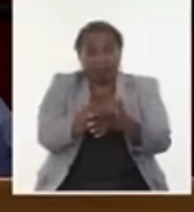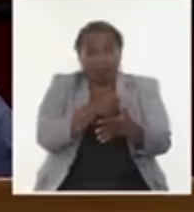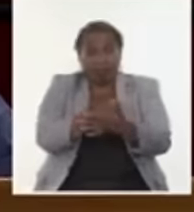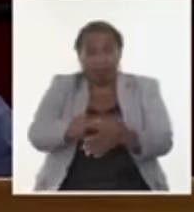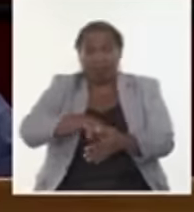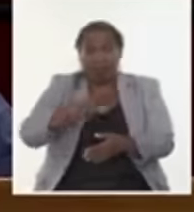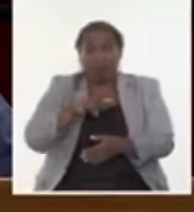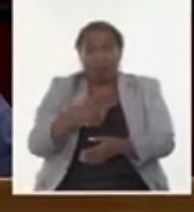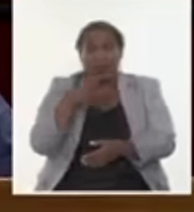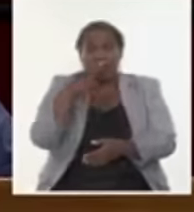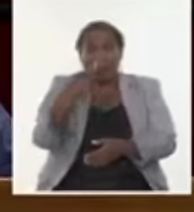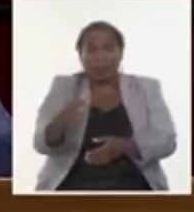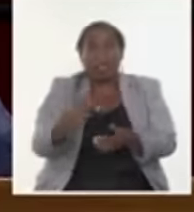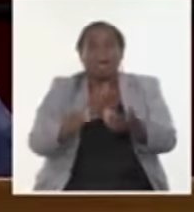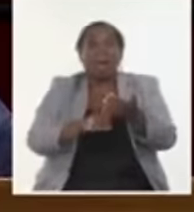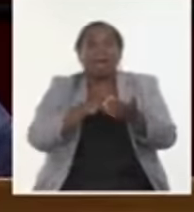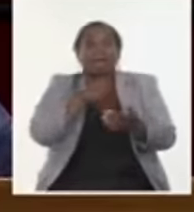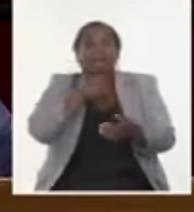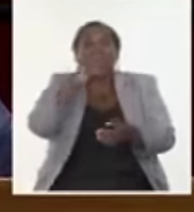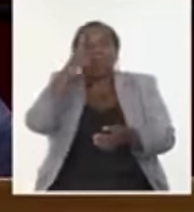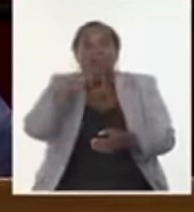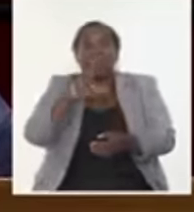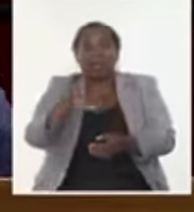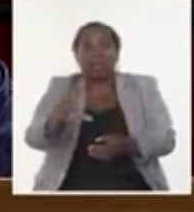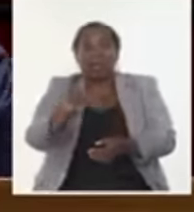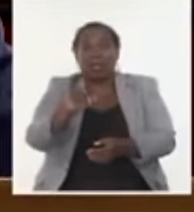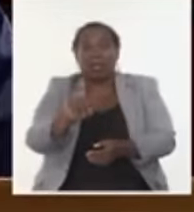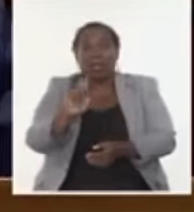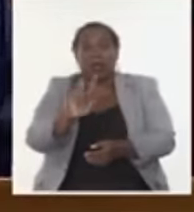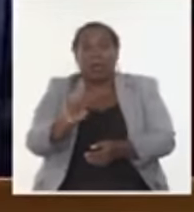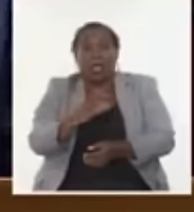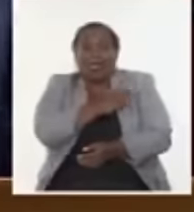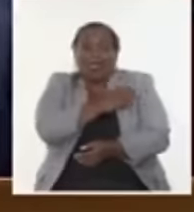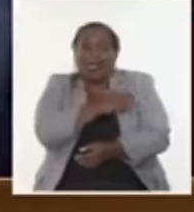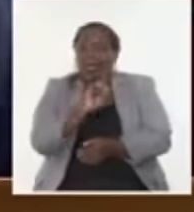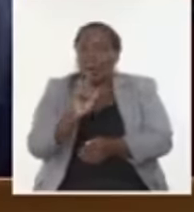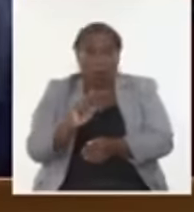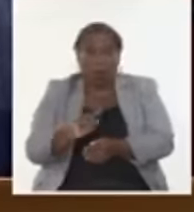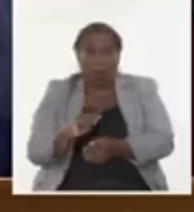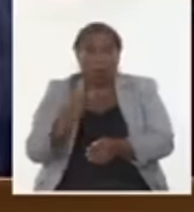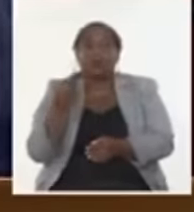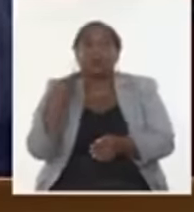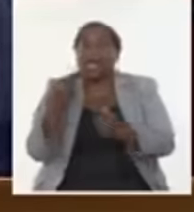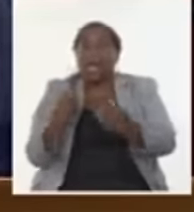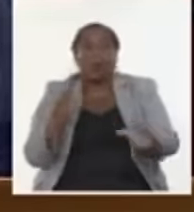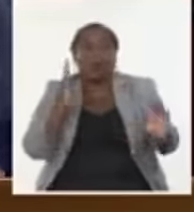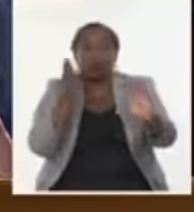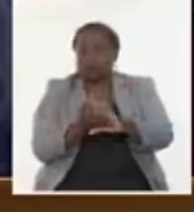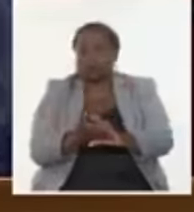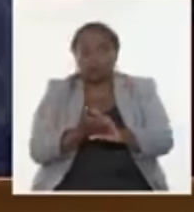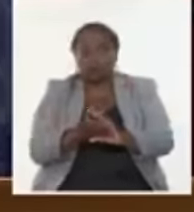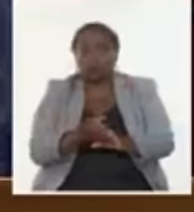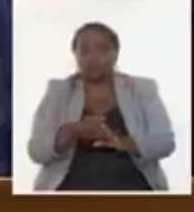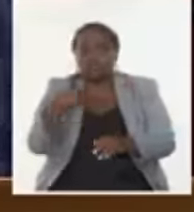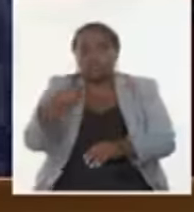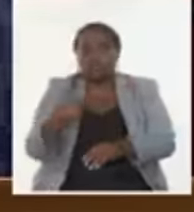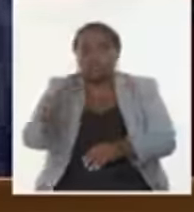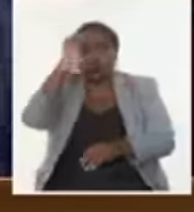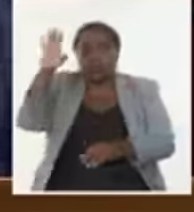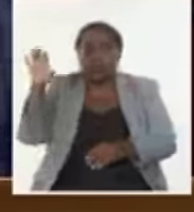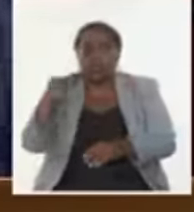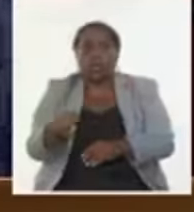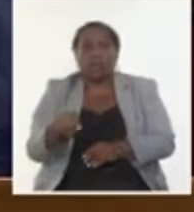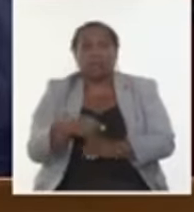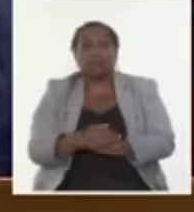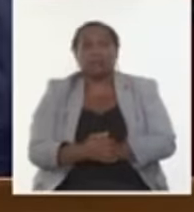respuesta penal. Es decir, no hay mano en ese sentido. Después que se enfrenta, se lleva hasta las